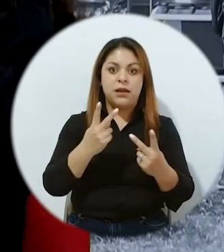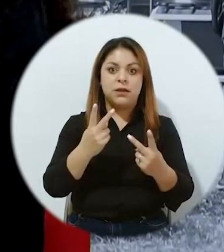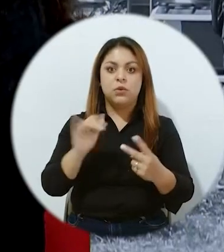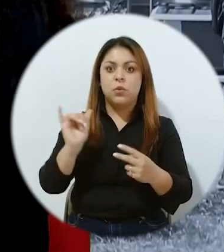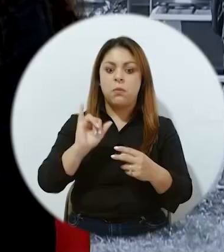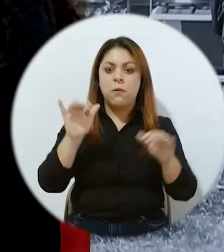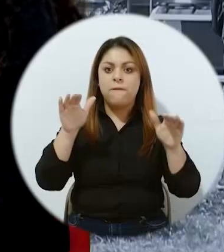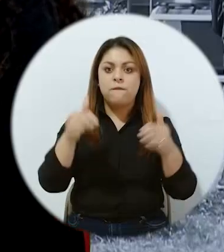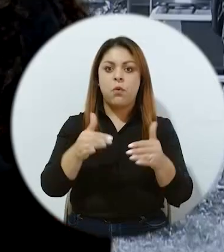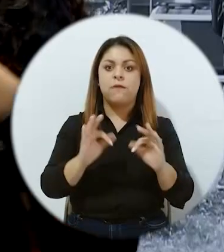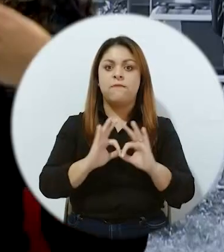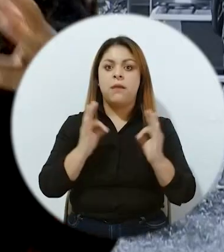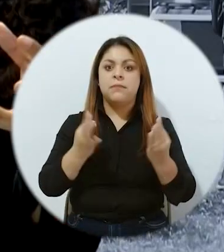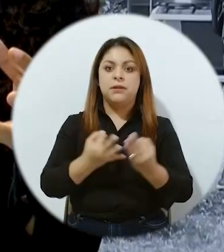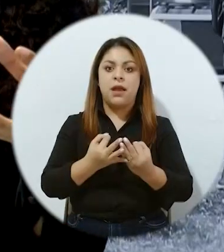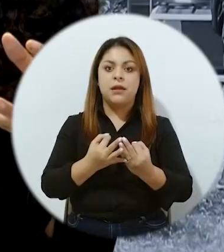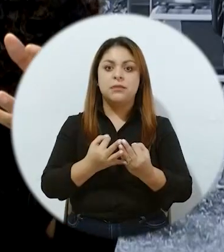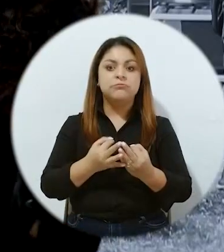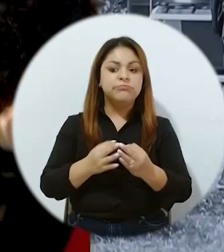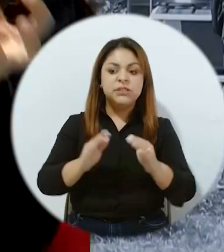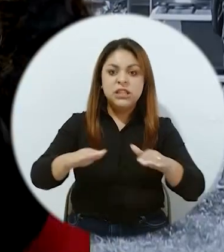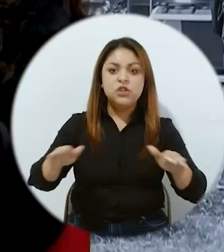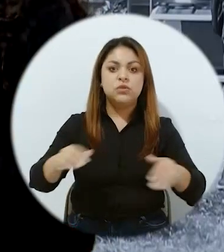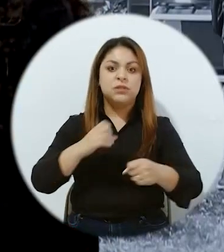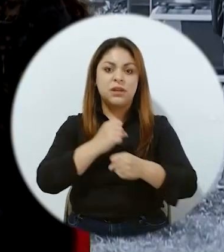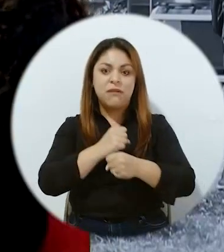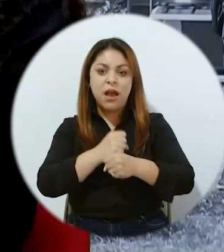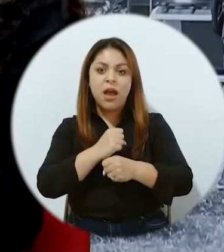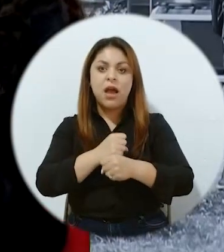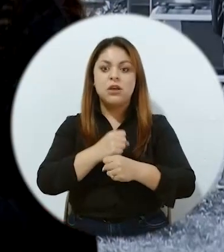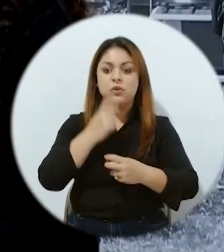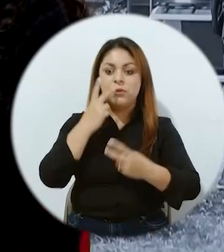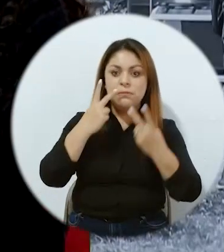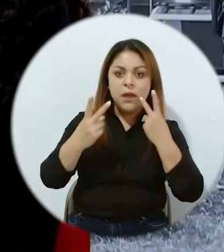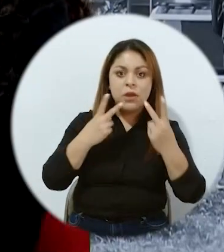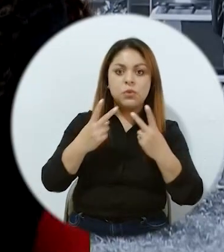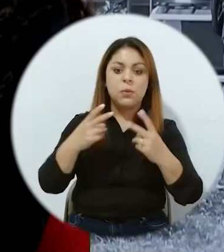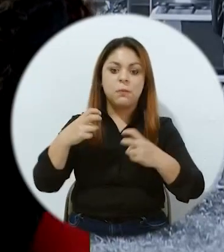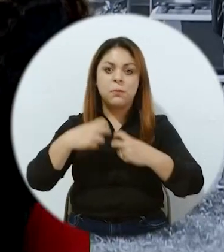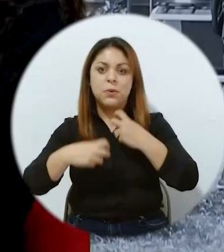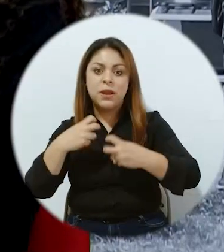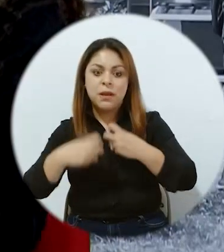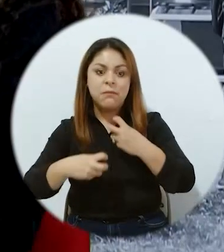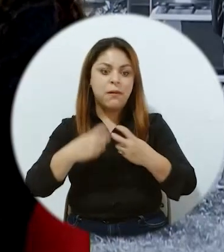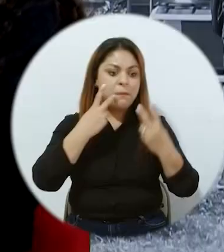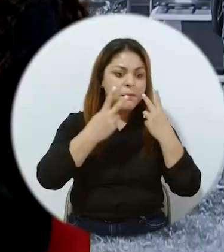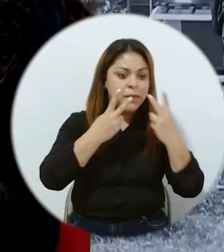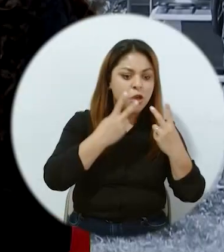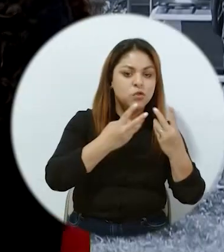traen este enfoque familiar, entonces traen a los chiquitos trabajando en esto y viendo estas problemáticas y